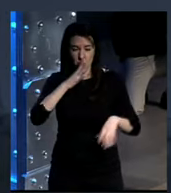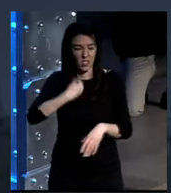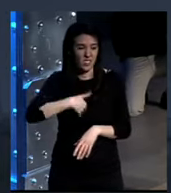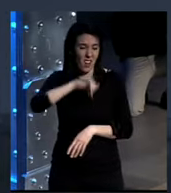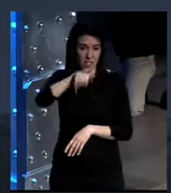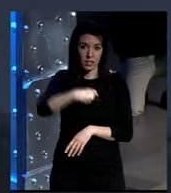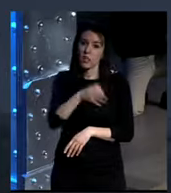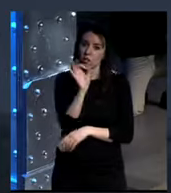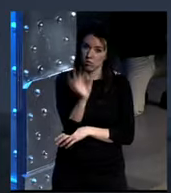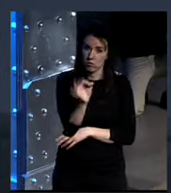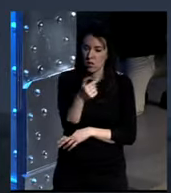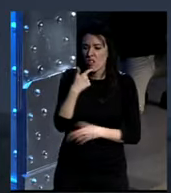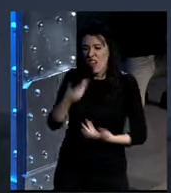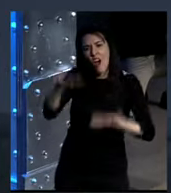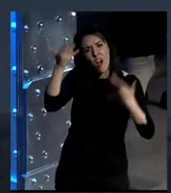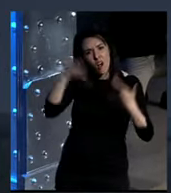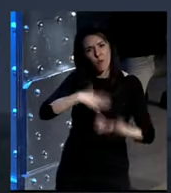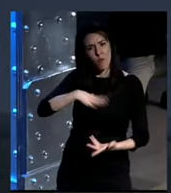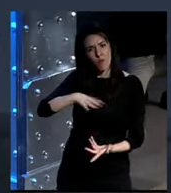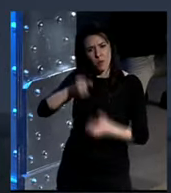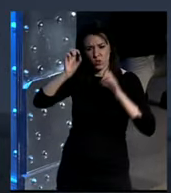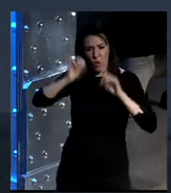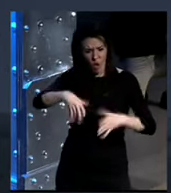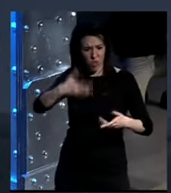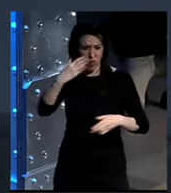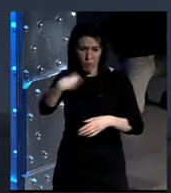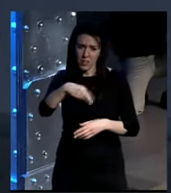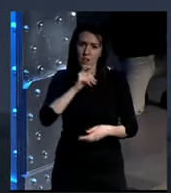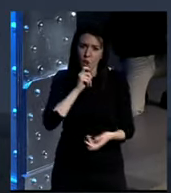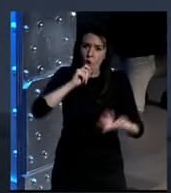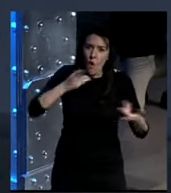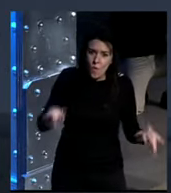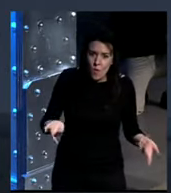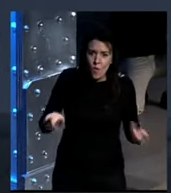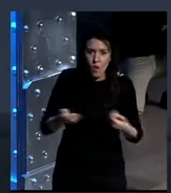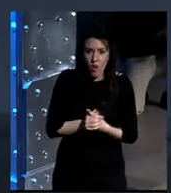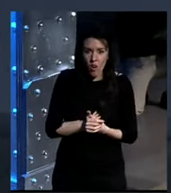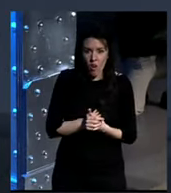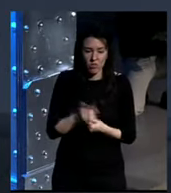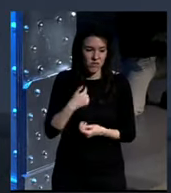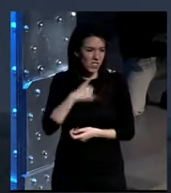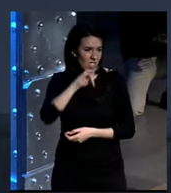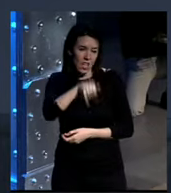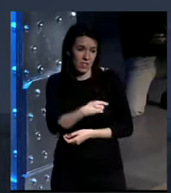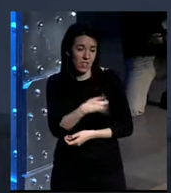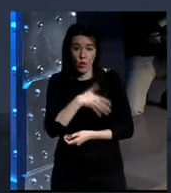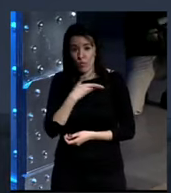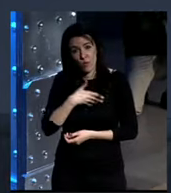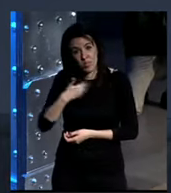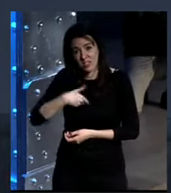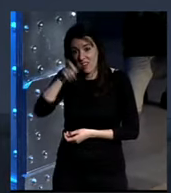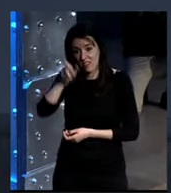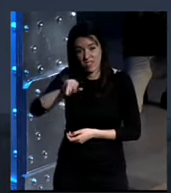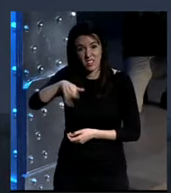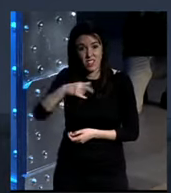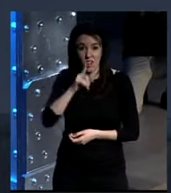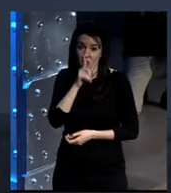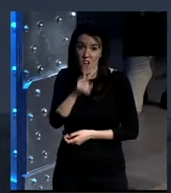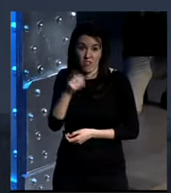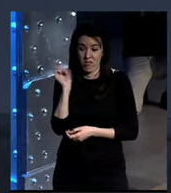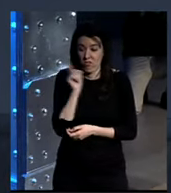cansado, y era verdad. Y yo le decía, pero hombre, Sebastián, ¿cómo vas a dejar de ser presidente? Estoy cansado, y estaba cansado. Pobre, ya estaba cansado, este último año